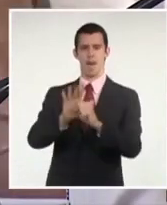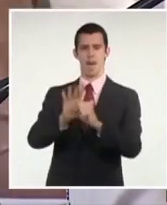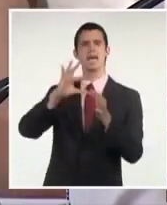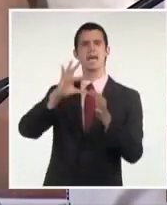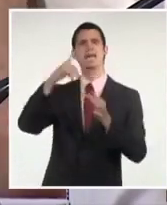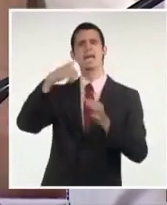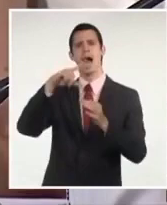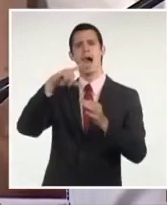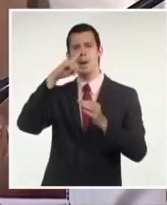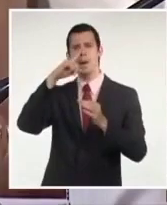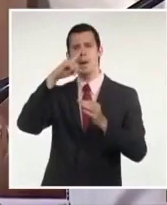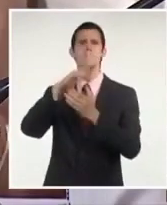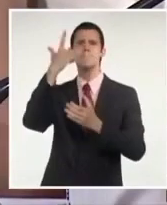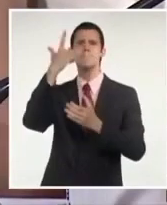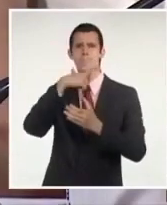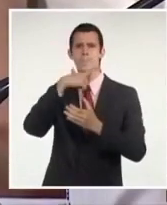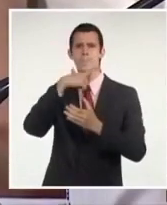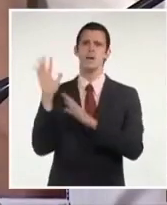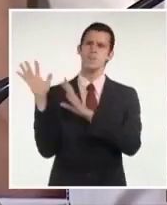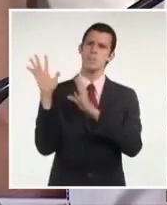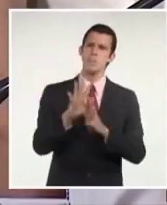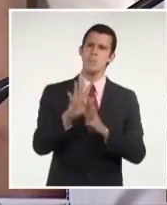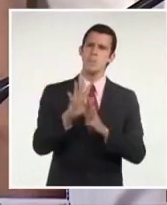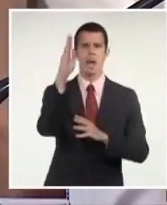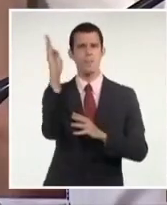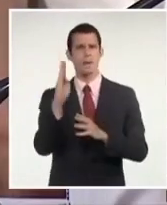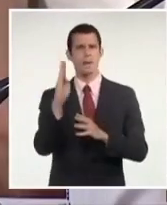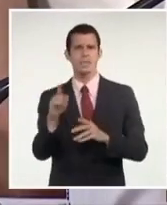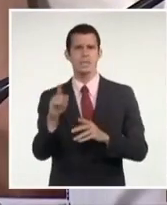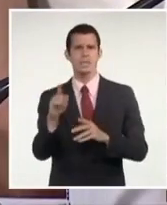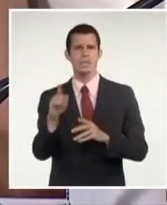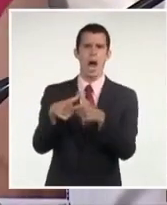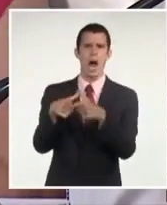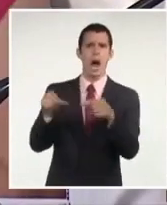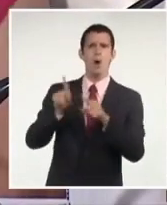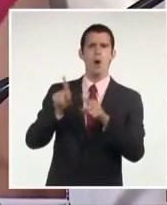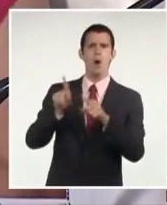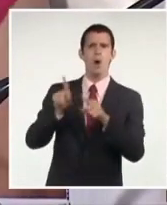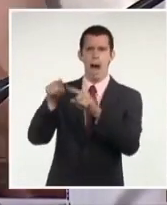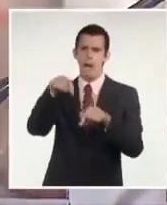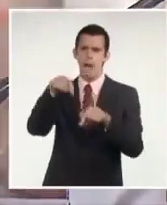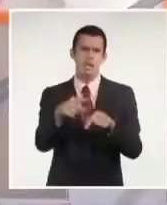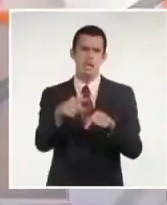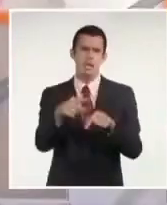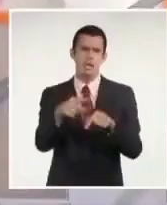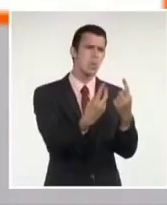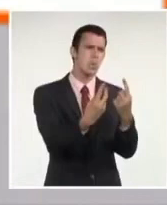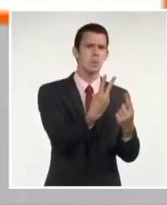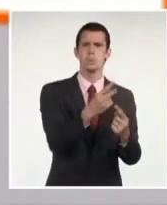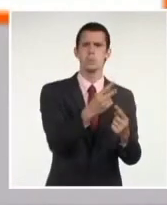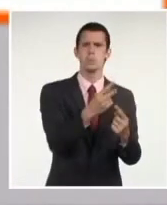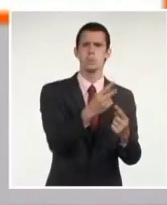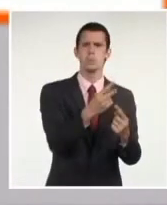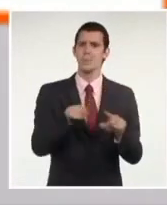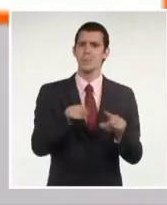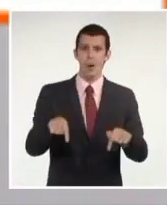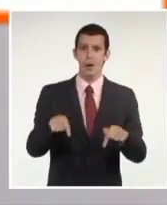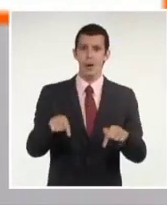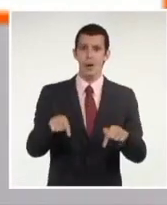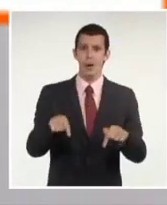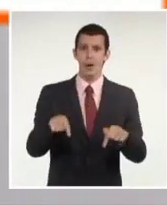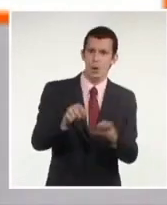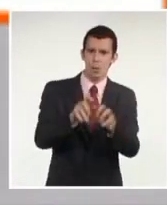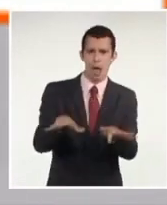en Japón, la hemos detectado en 2 casos y más nunca no la hemos detectado. Y la delta, que es la última que se detecta, bueno, se ve que ella